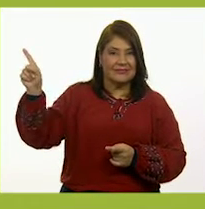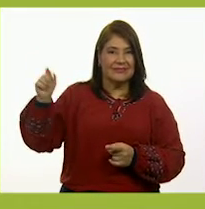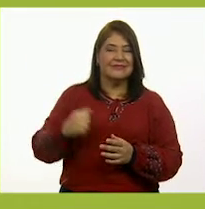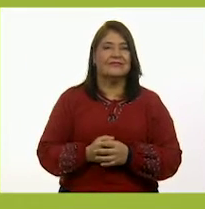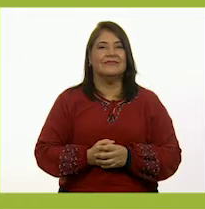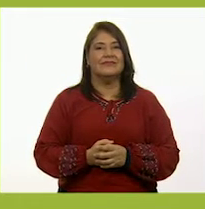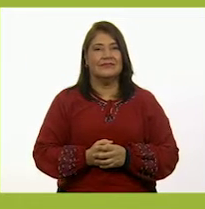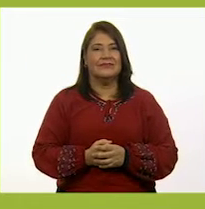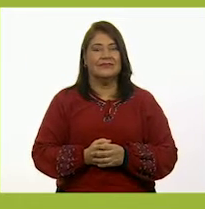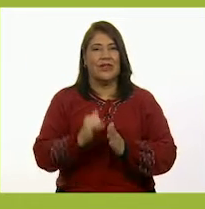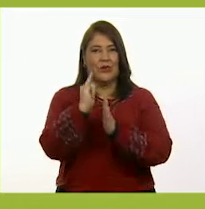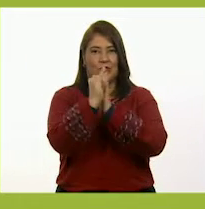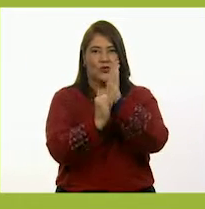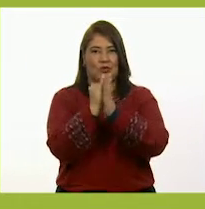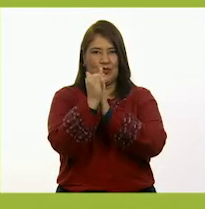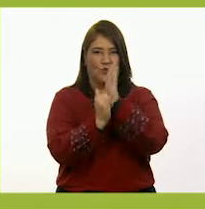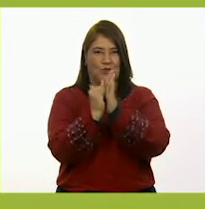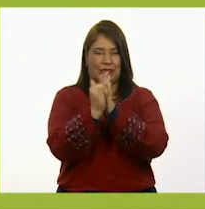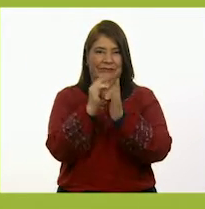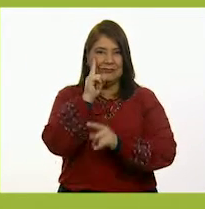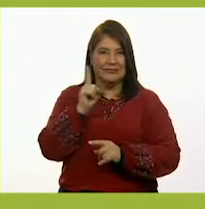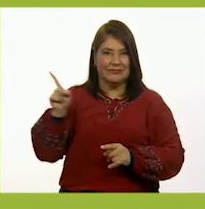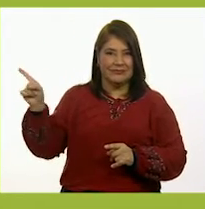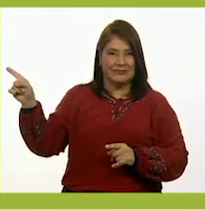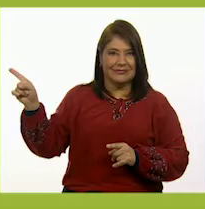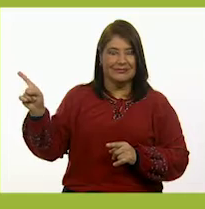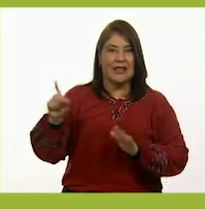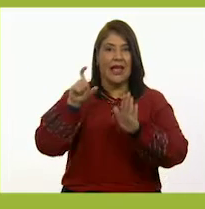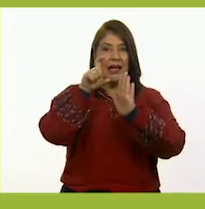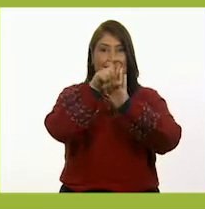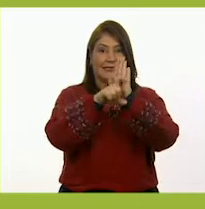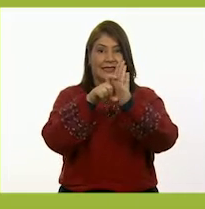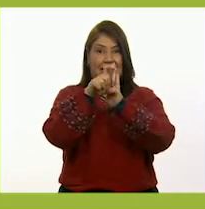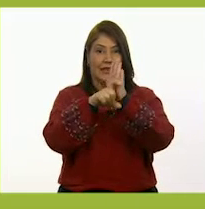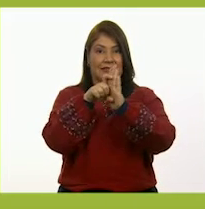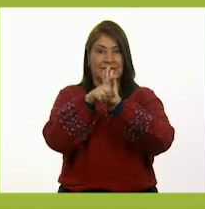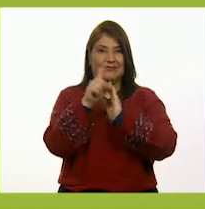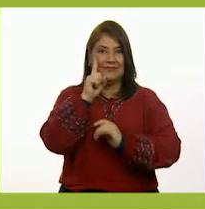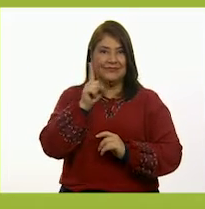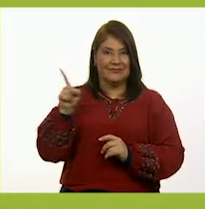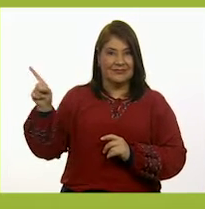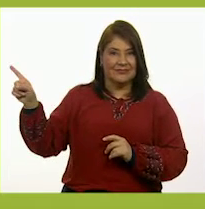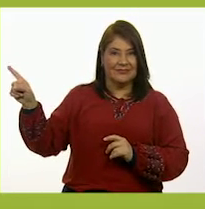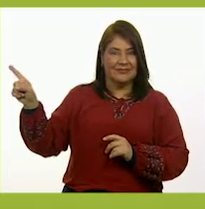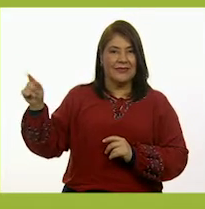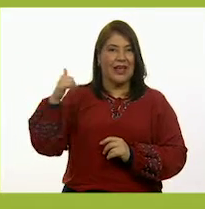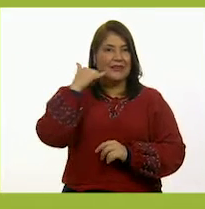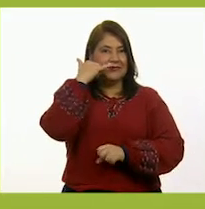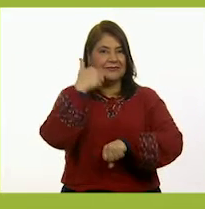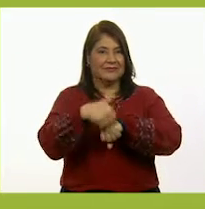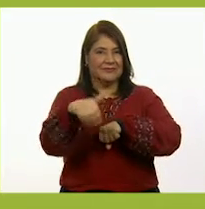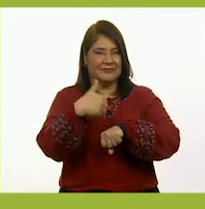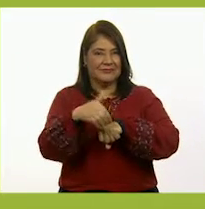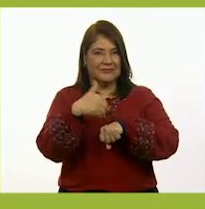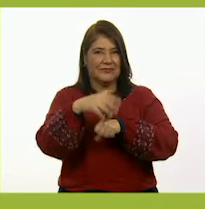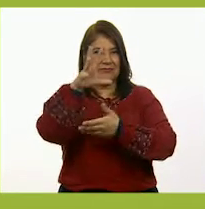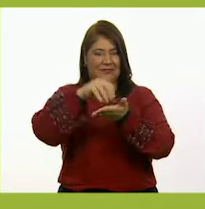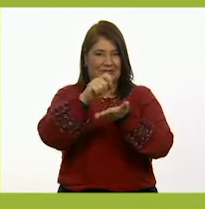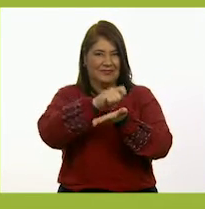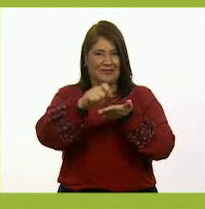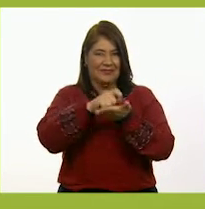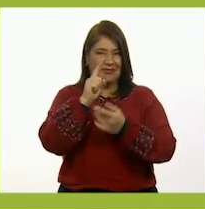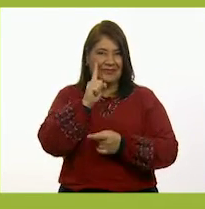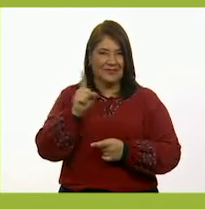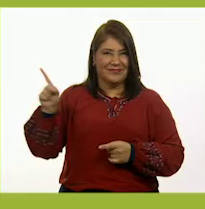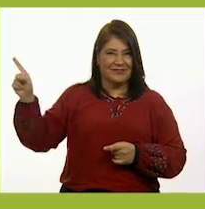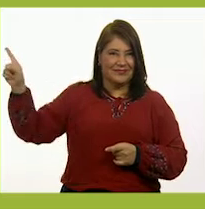@sep-mx. YouTube Canal SEP. Instagram @sepmx. Teléfonos Educatel